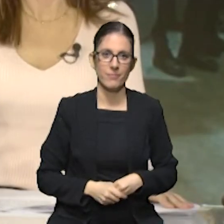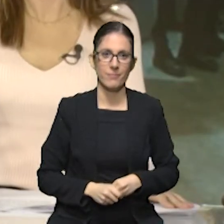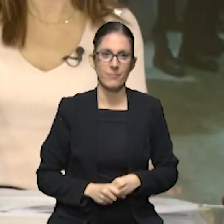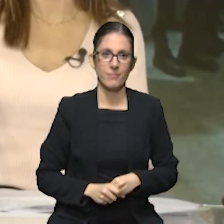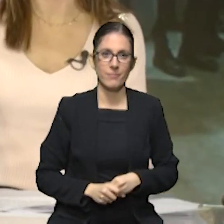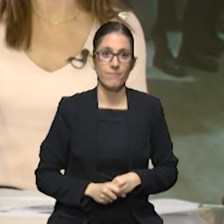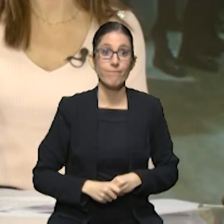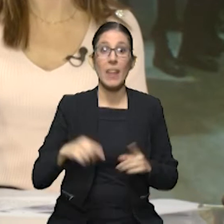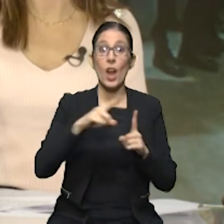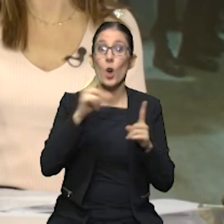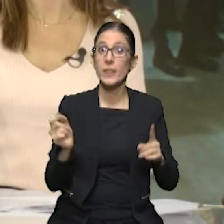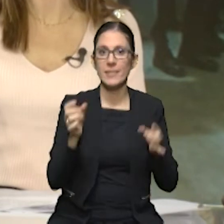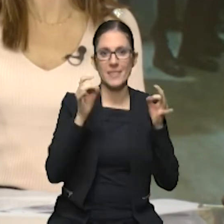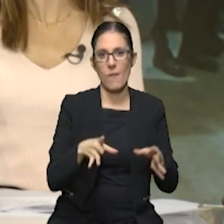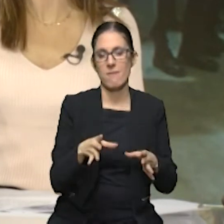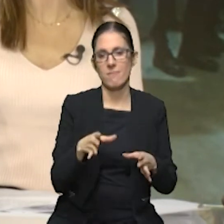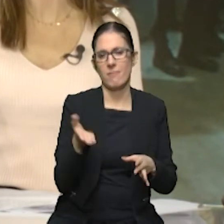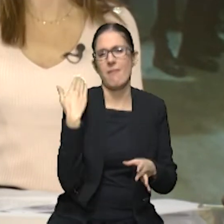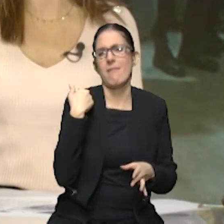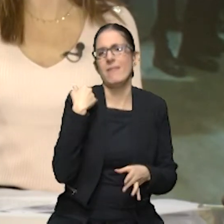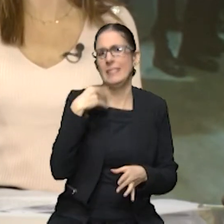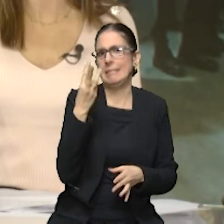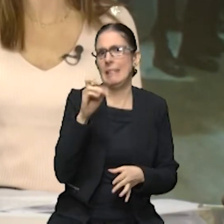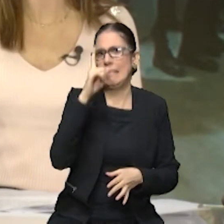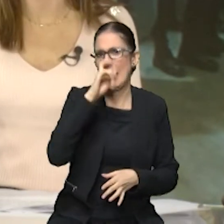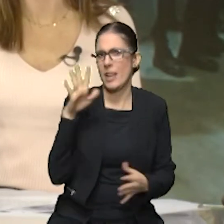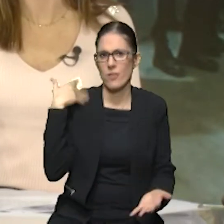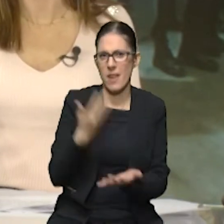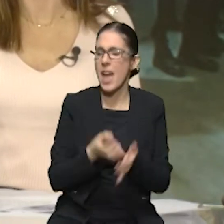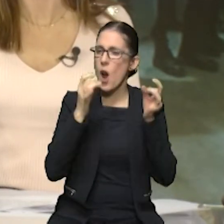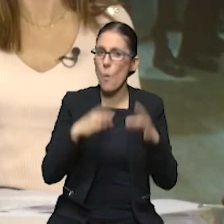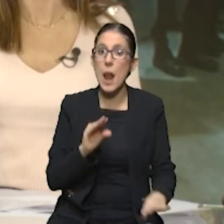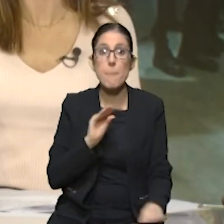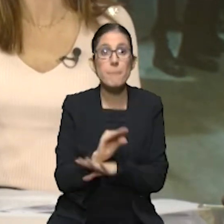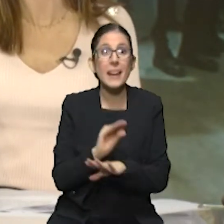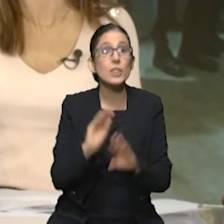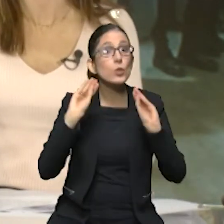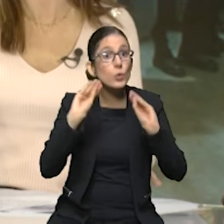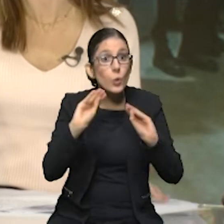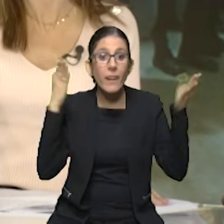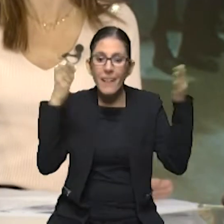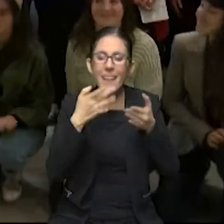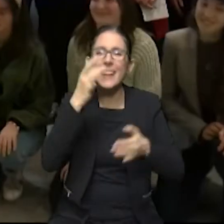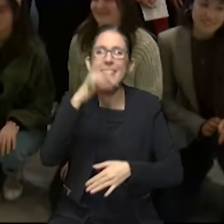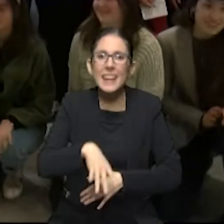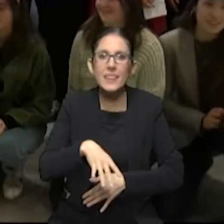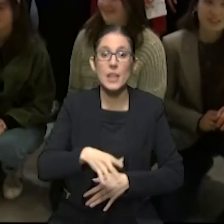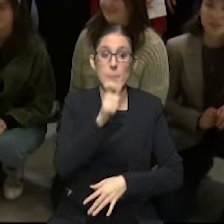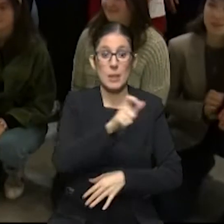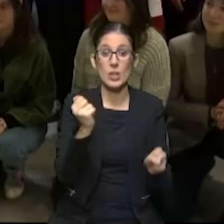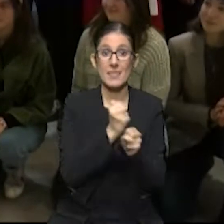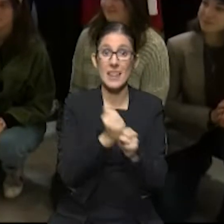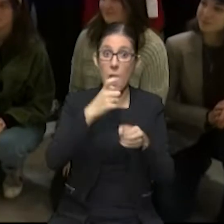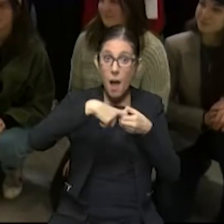Y el Corte Inglés, como ya viene haciendo durante 30 años, ha otorgado sus becas Ramón Aceres, unas becas destinadas a los hijos e hijas de sus